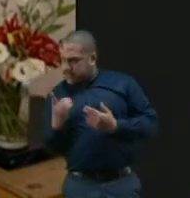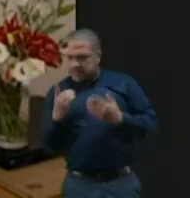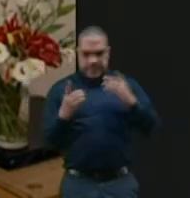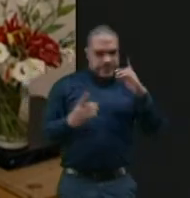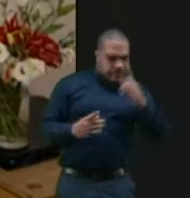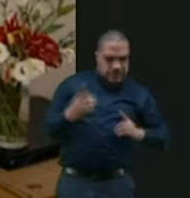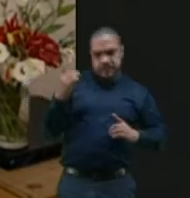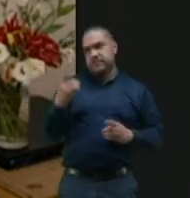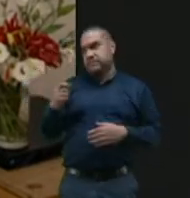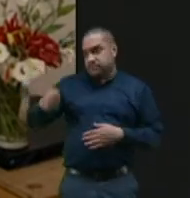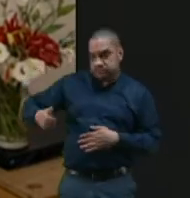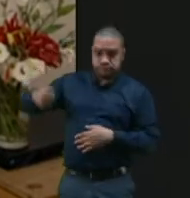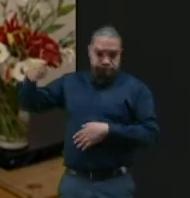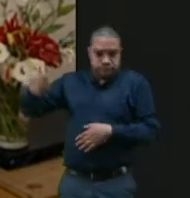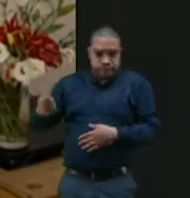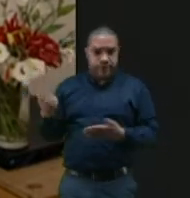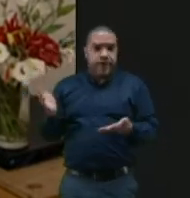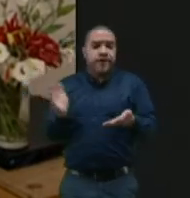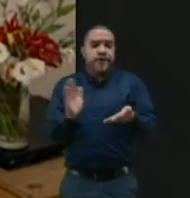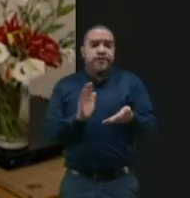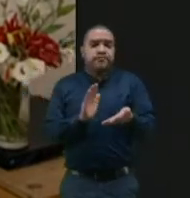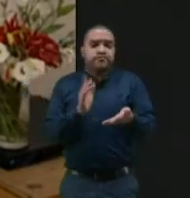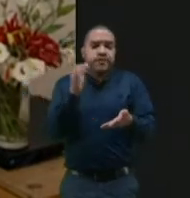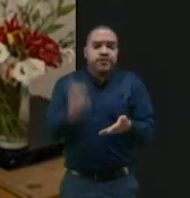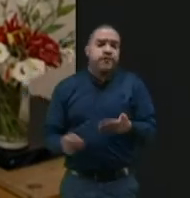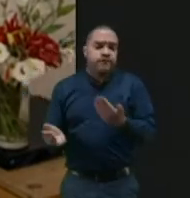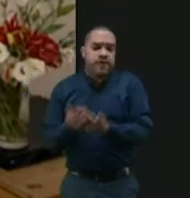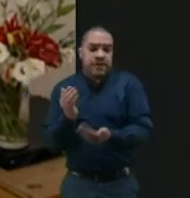Tomar decisiones fáciles es fácil. Decisiones duras es duro.